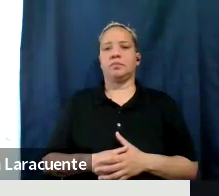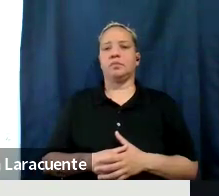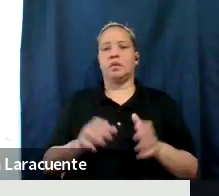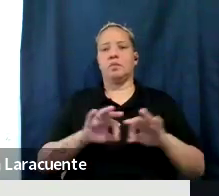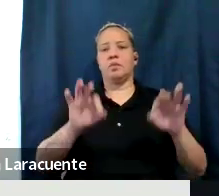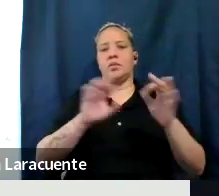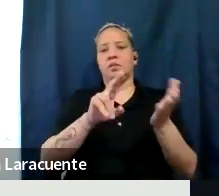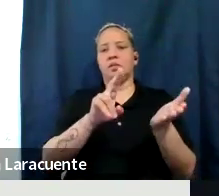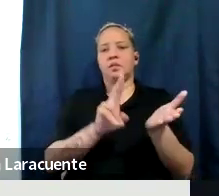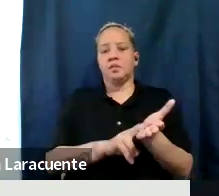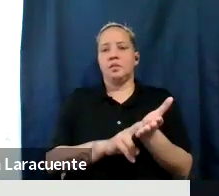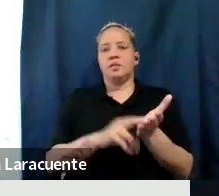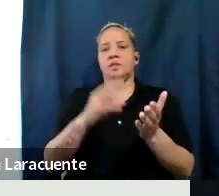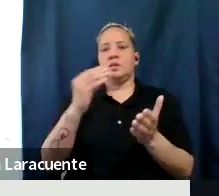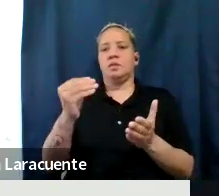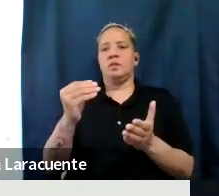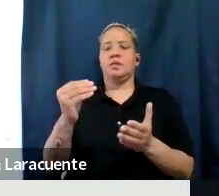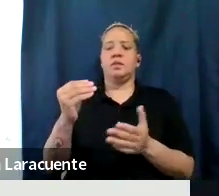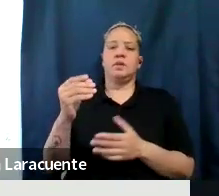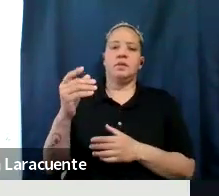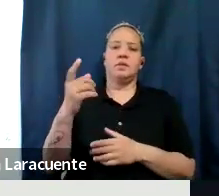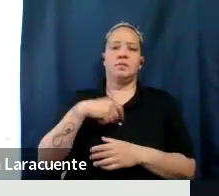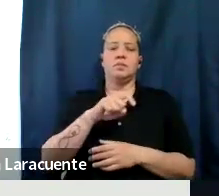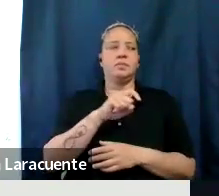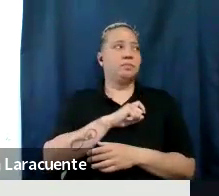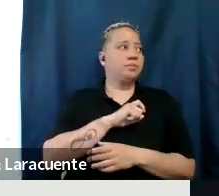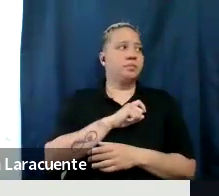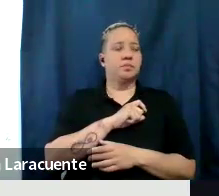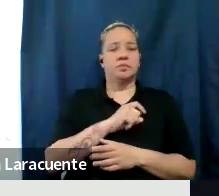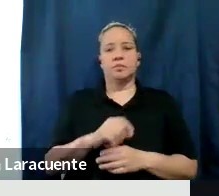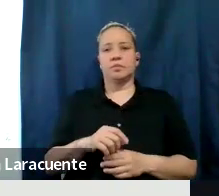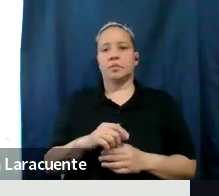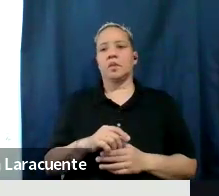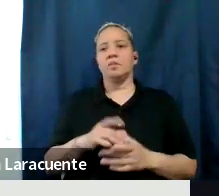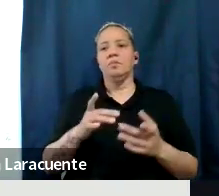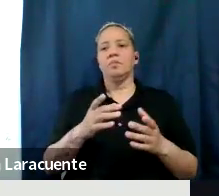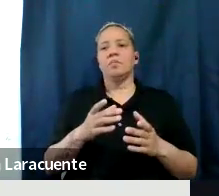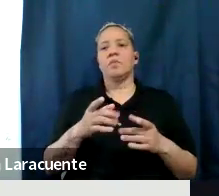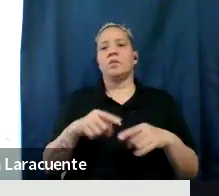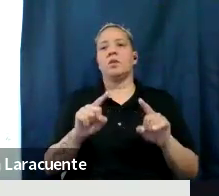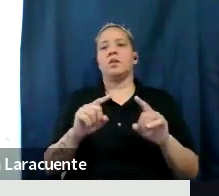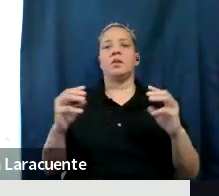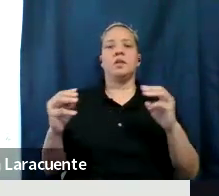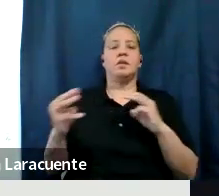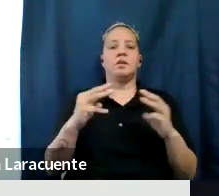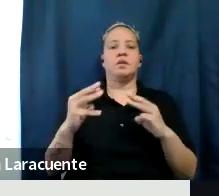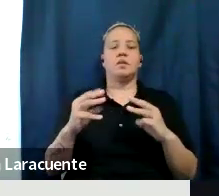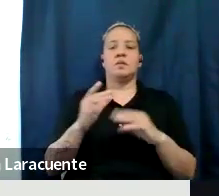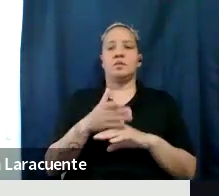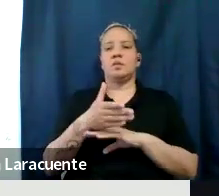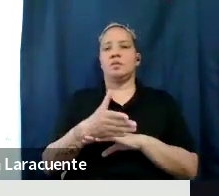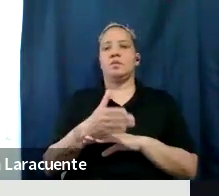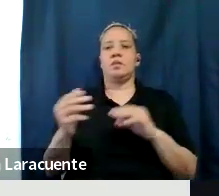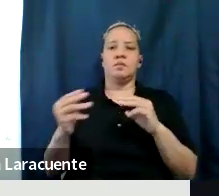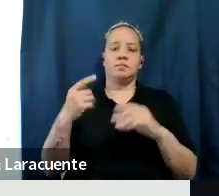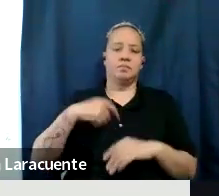del exilio republicano español que llegaba por entonces y durante la guerra, y sobre todo después de la guerra española,